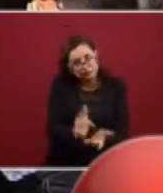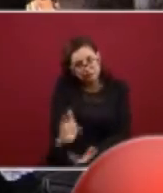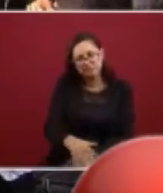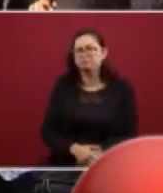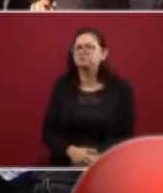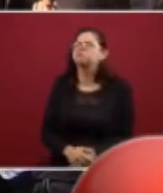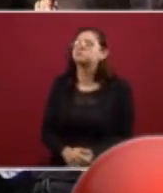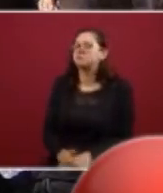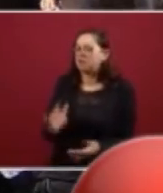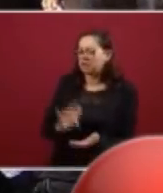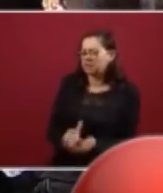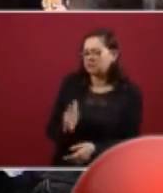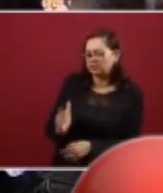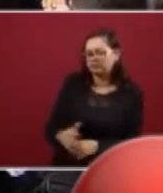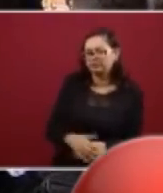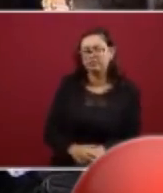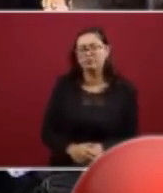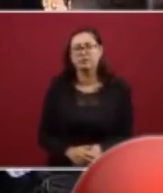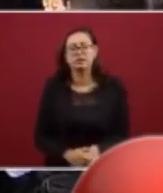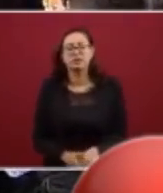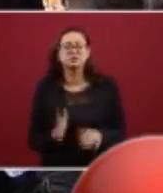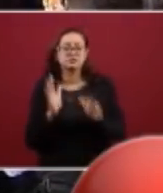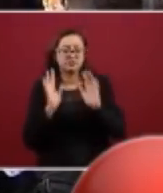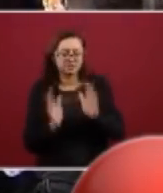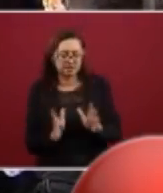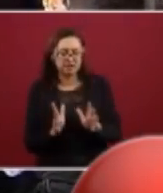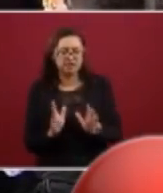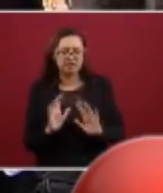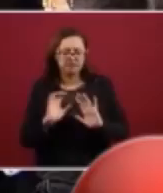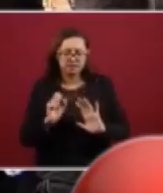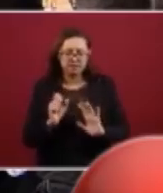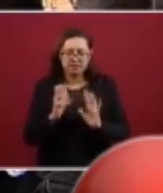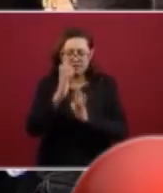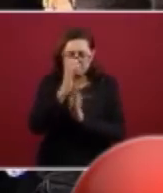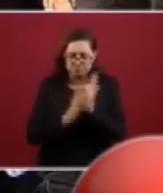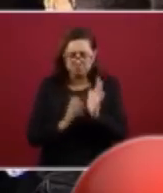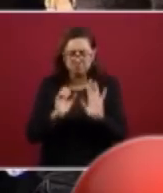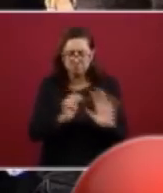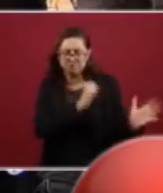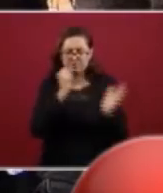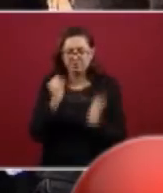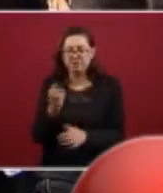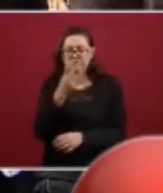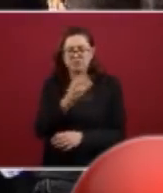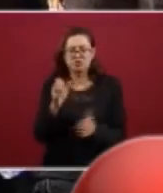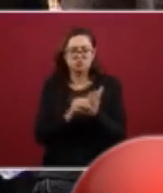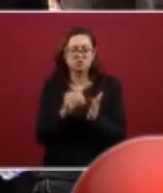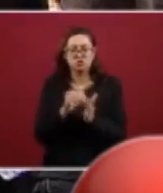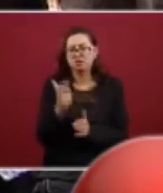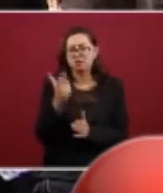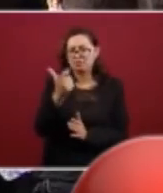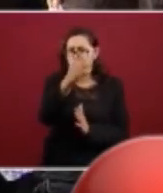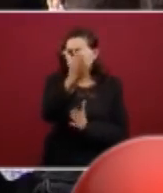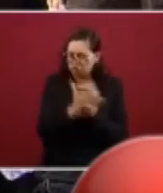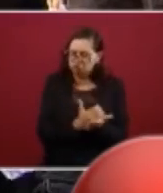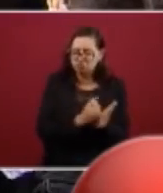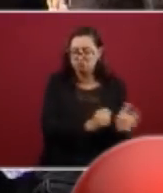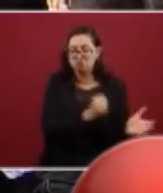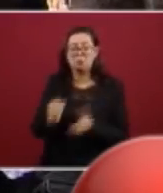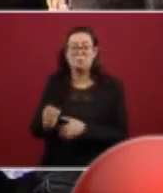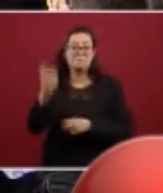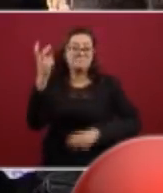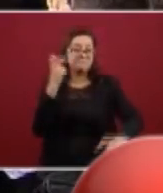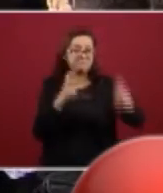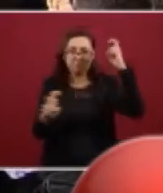Bueno, hemos ahorrado 370 millones de pesos, se han reducido los viajes. Estamos contrayendo todos los